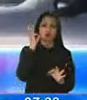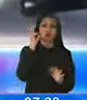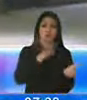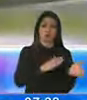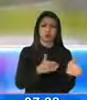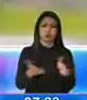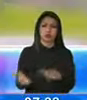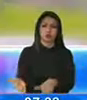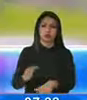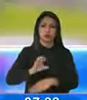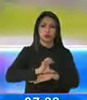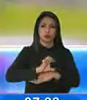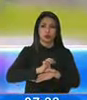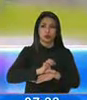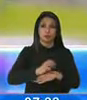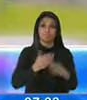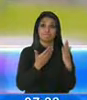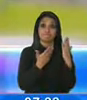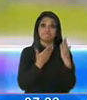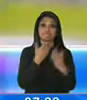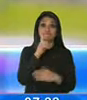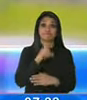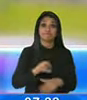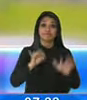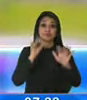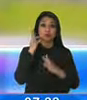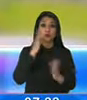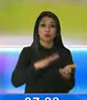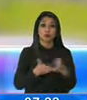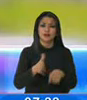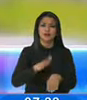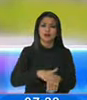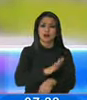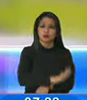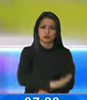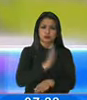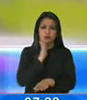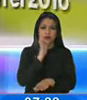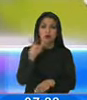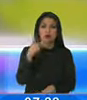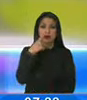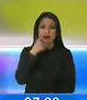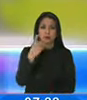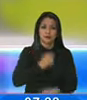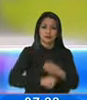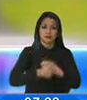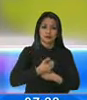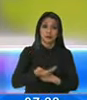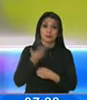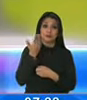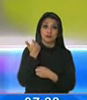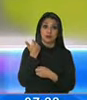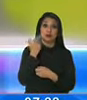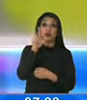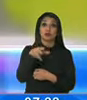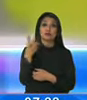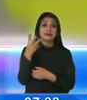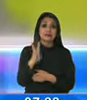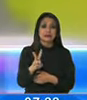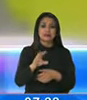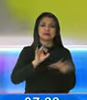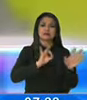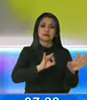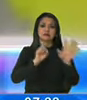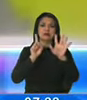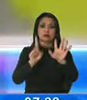en el país. 107 mujeres fueron asesinadas por una cuestión de género en el año pasado, mientras que en el 2016 se